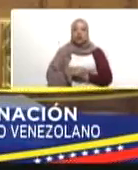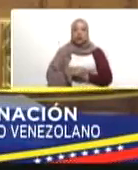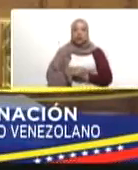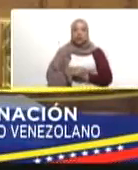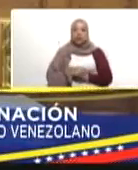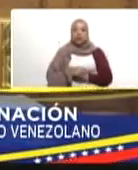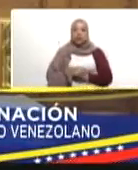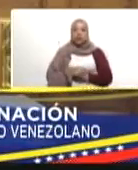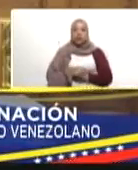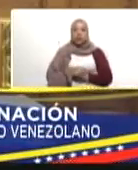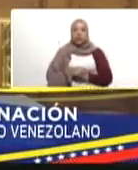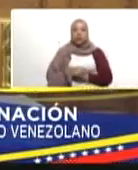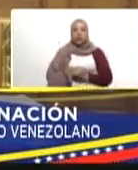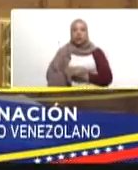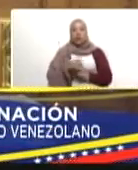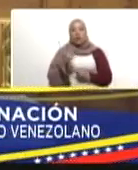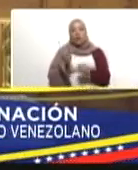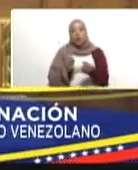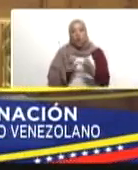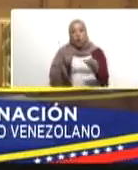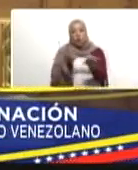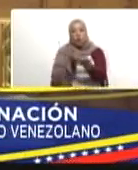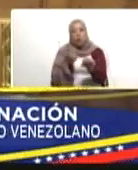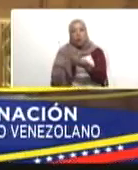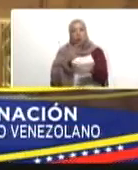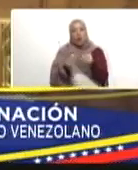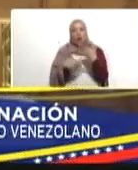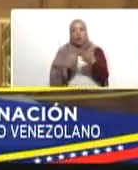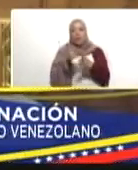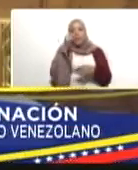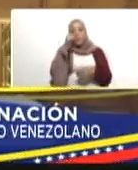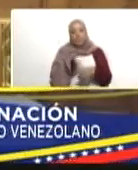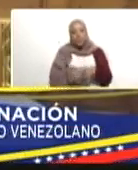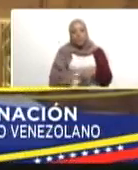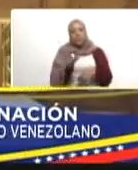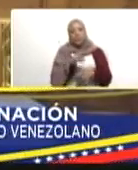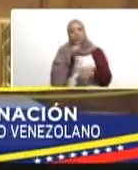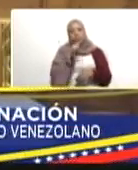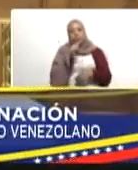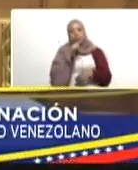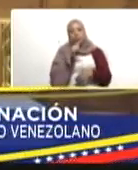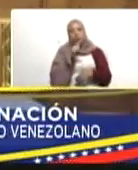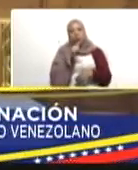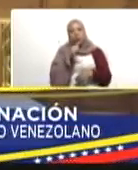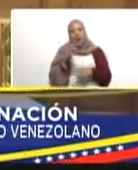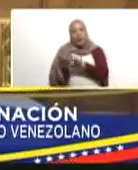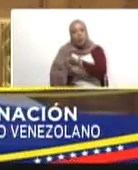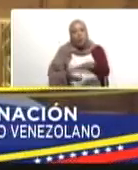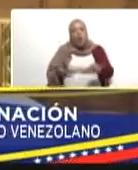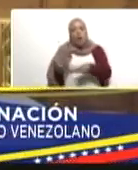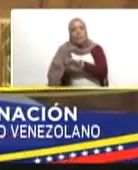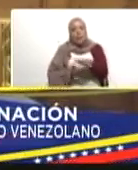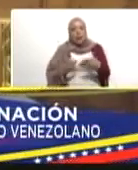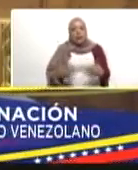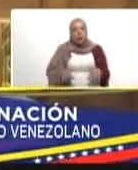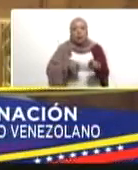fue cuando lanza el edesma y se arma el El Hormiguero el